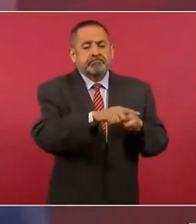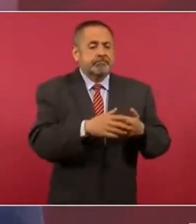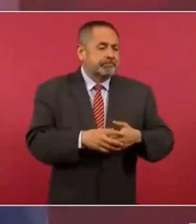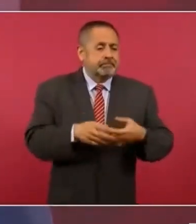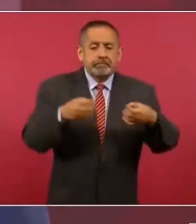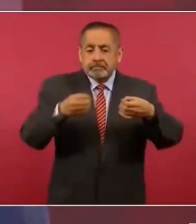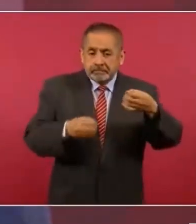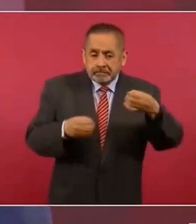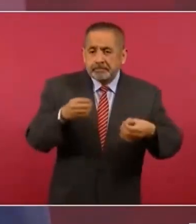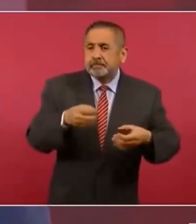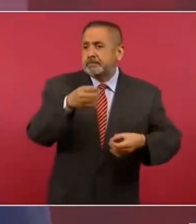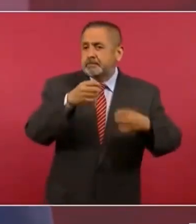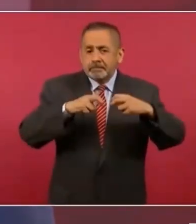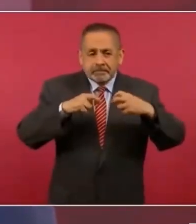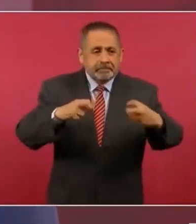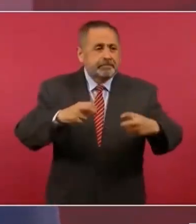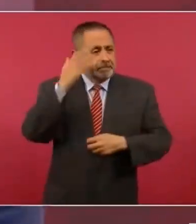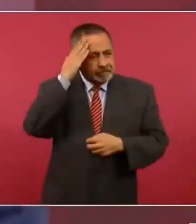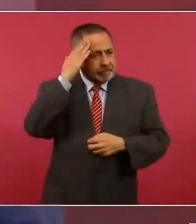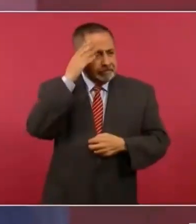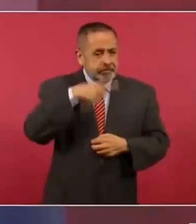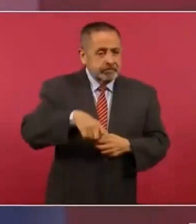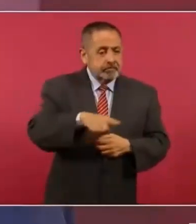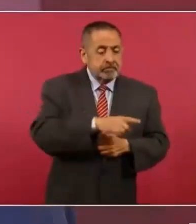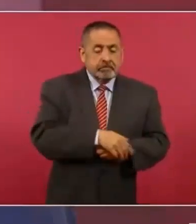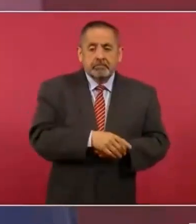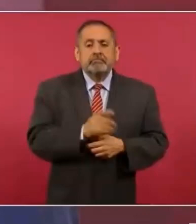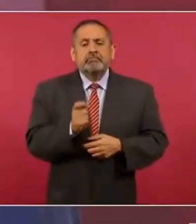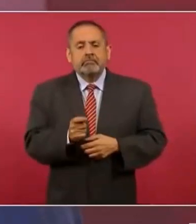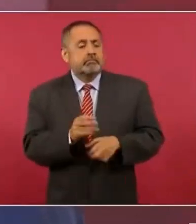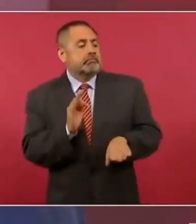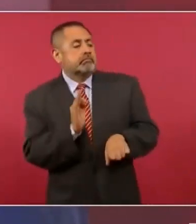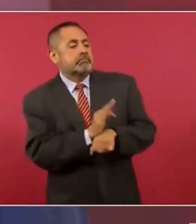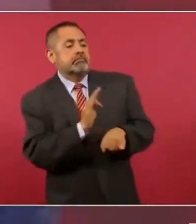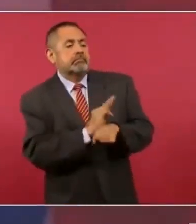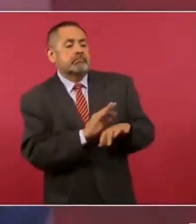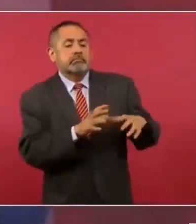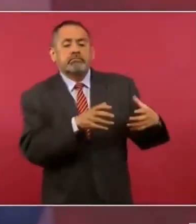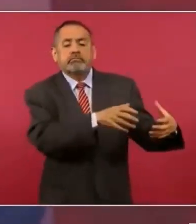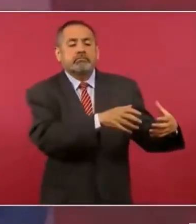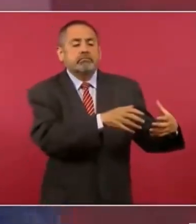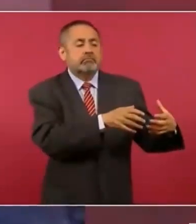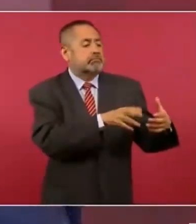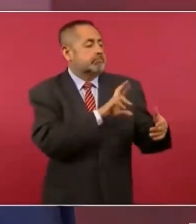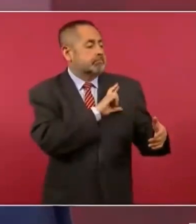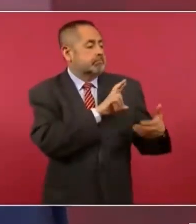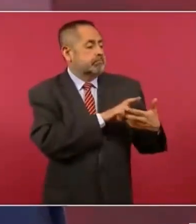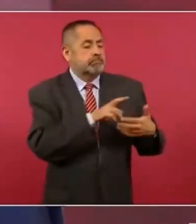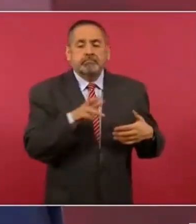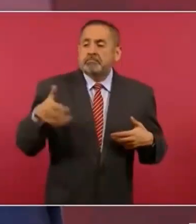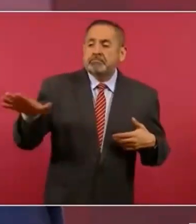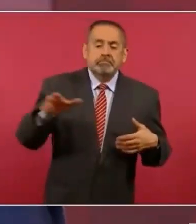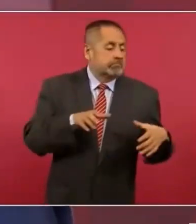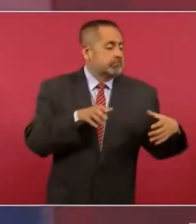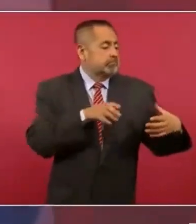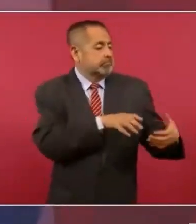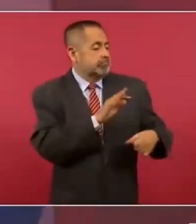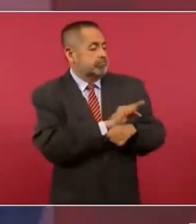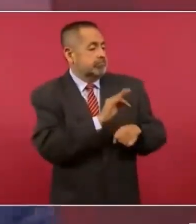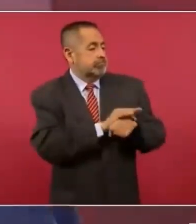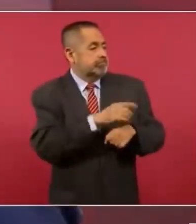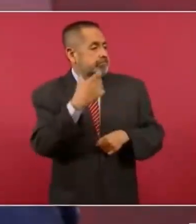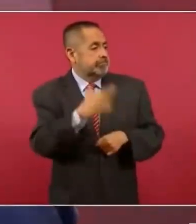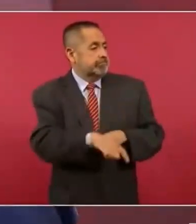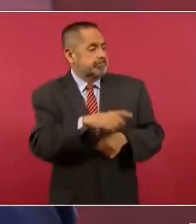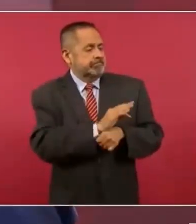jueces, magistrados, ministros, defensores de particulares, de